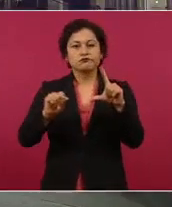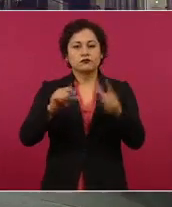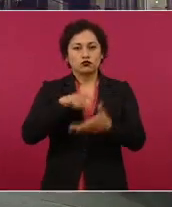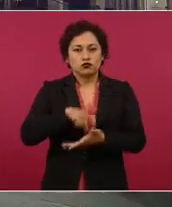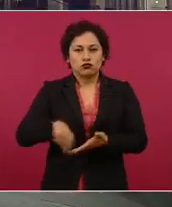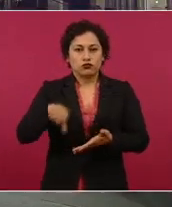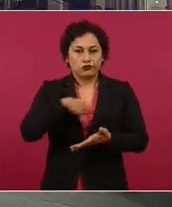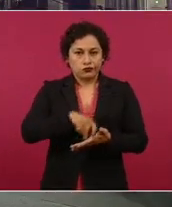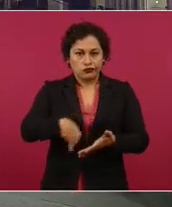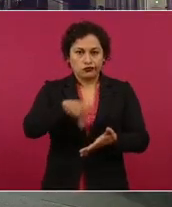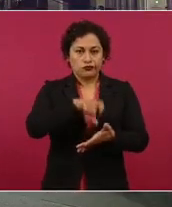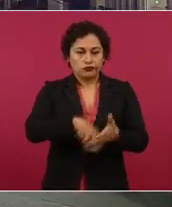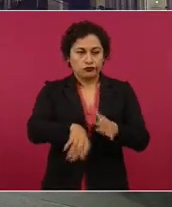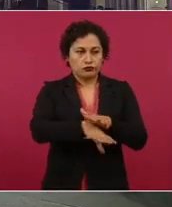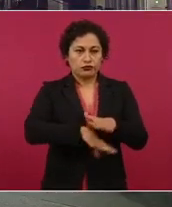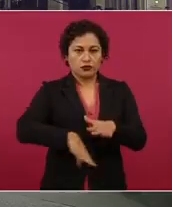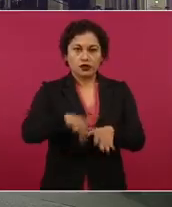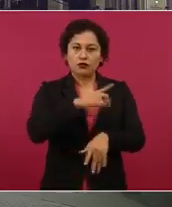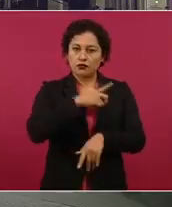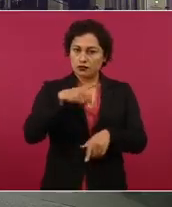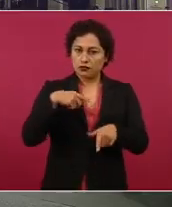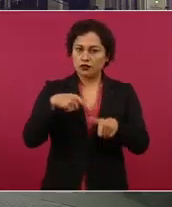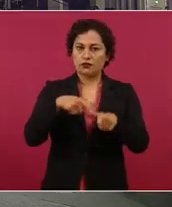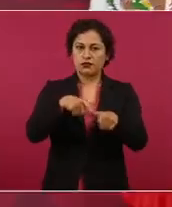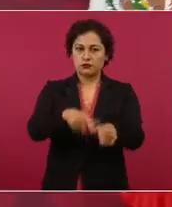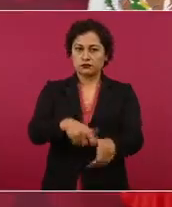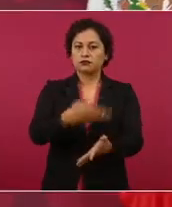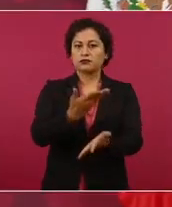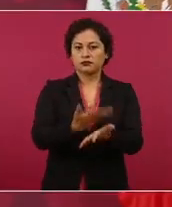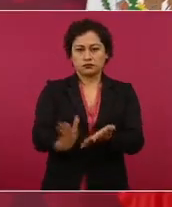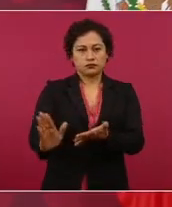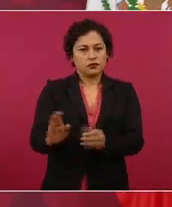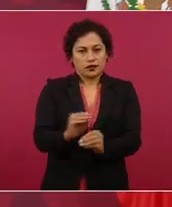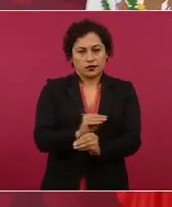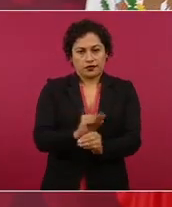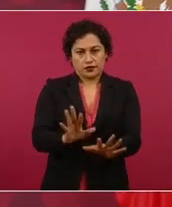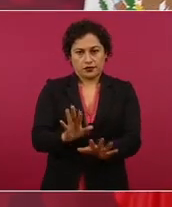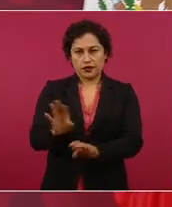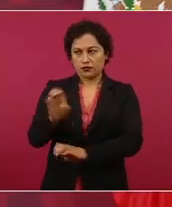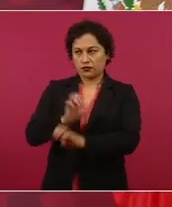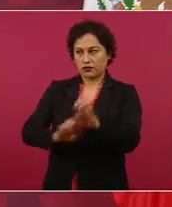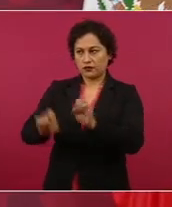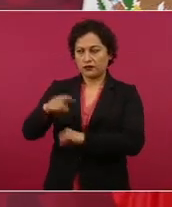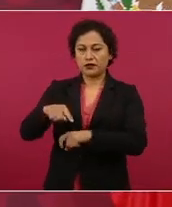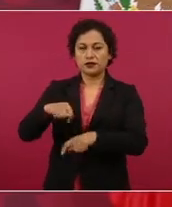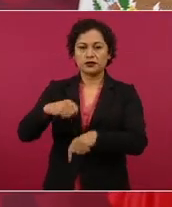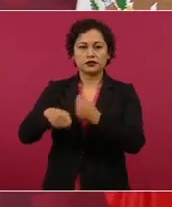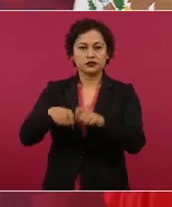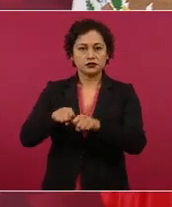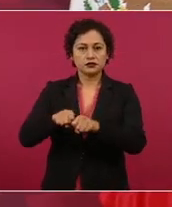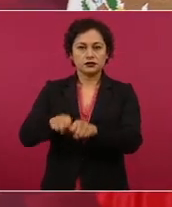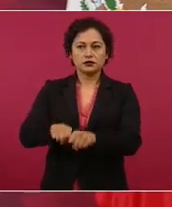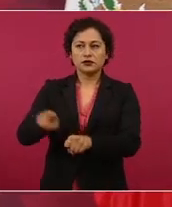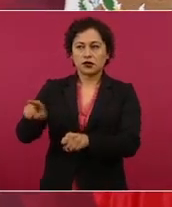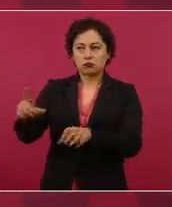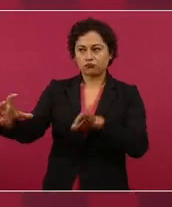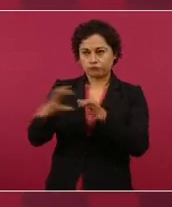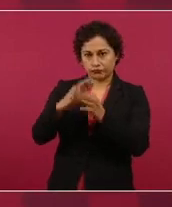independientemente de acuerdos que tenemos con las cadenas comerciales, que yo tengo que